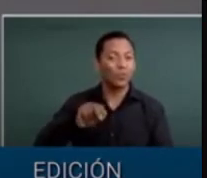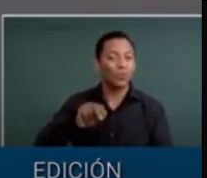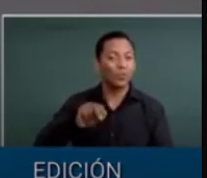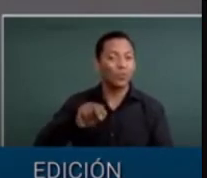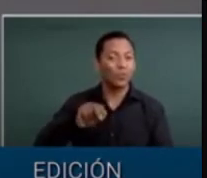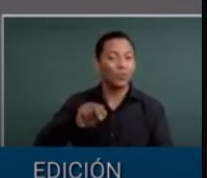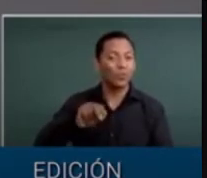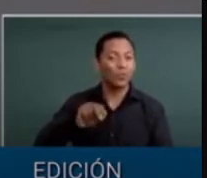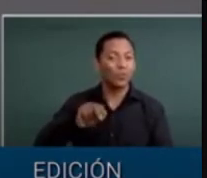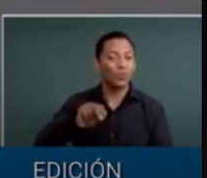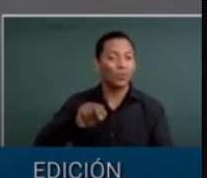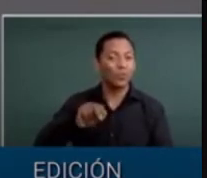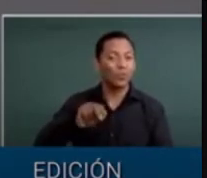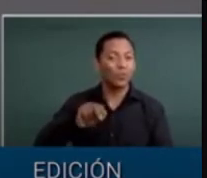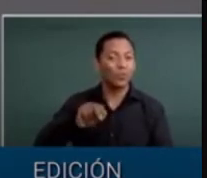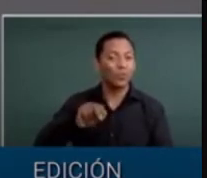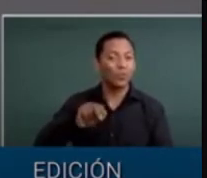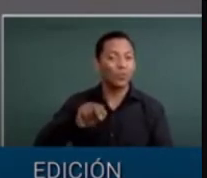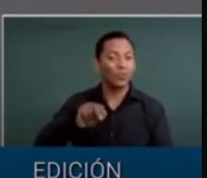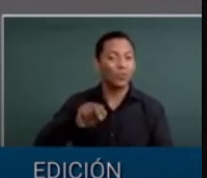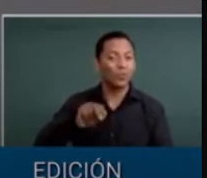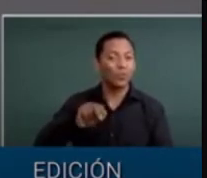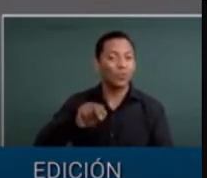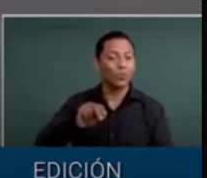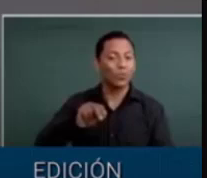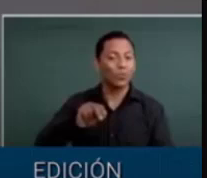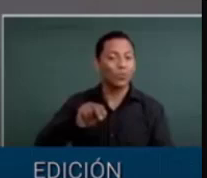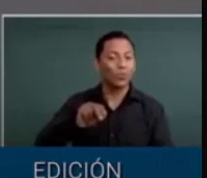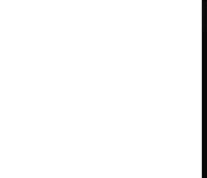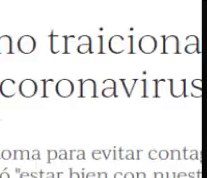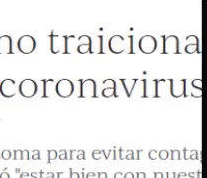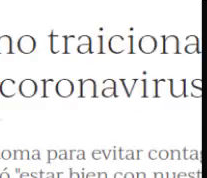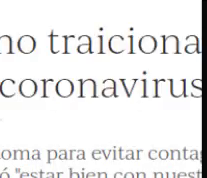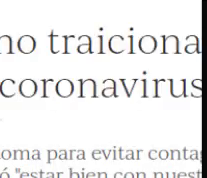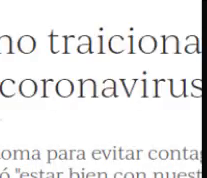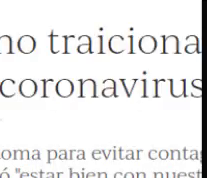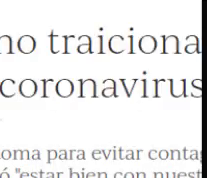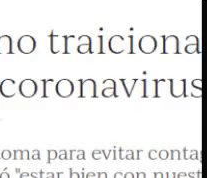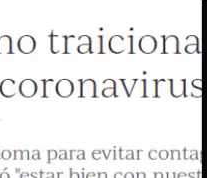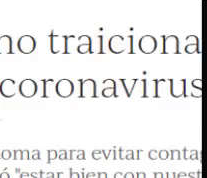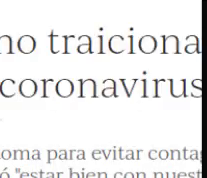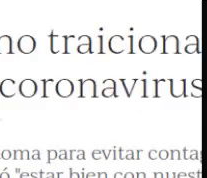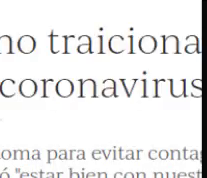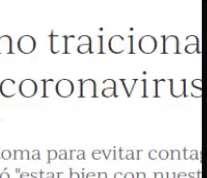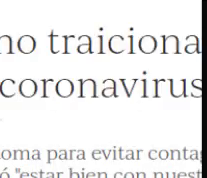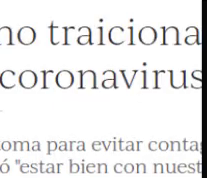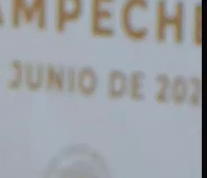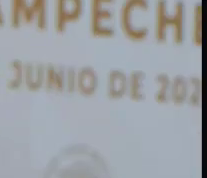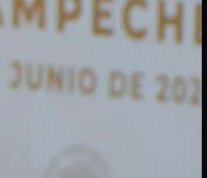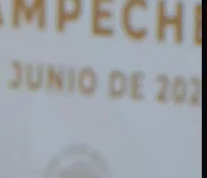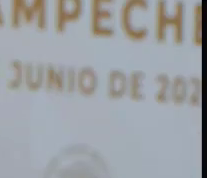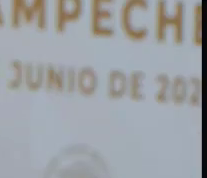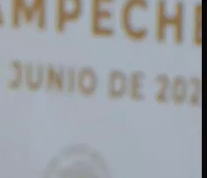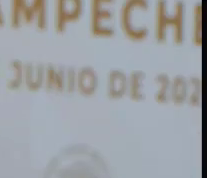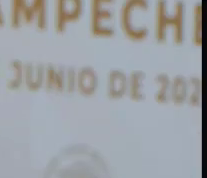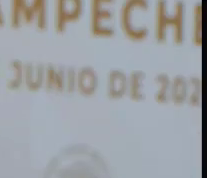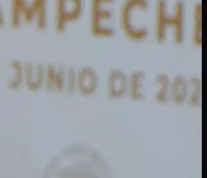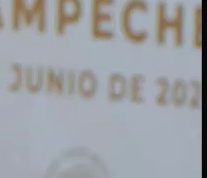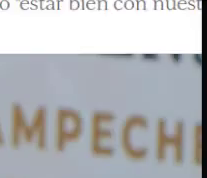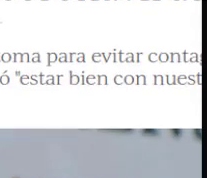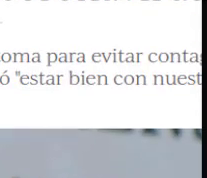no hay estadios scriptoria es lo que dijo el presidente de méxico que no mentir no robar y no traicionar